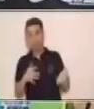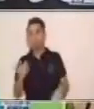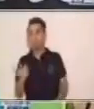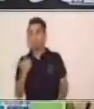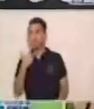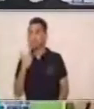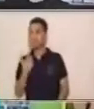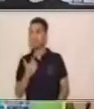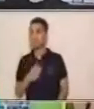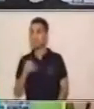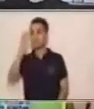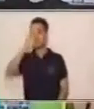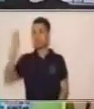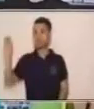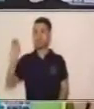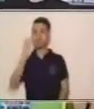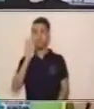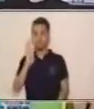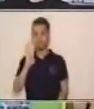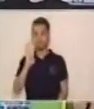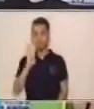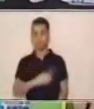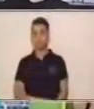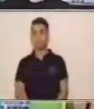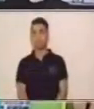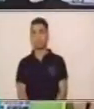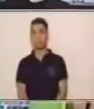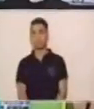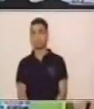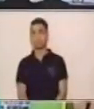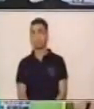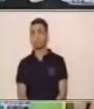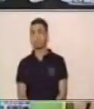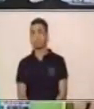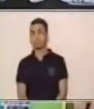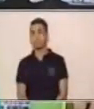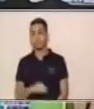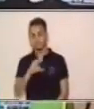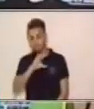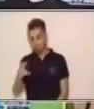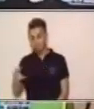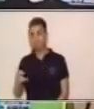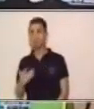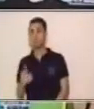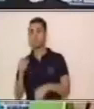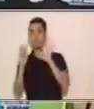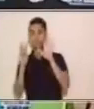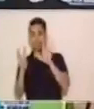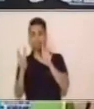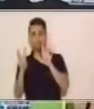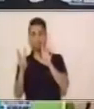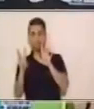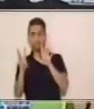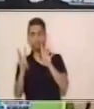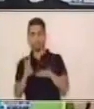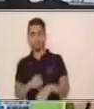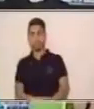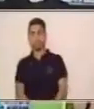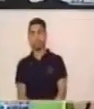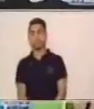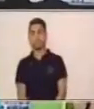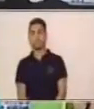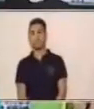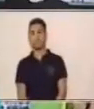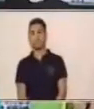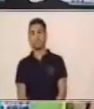arriba aparece el número 4. Abajo, el número 8. ¿Cuál fracción